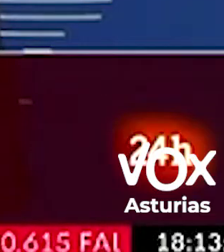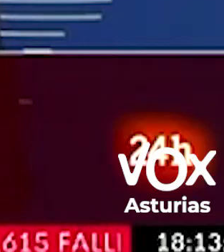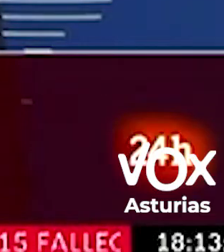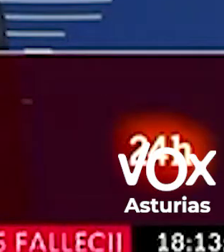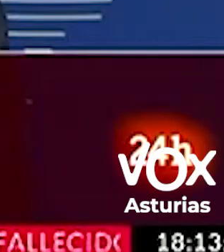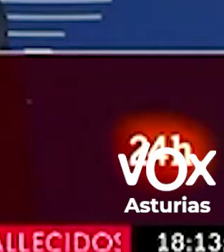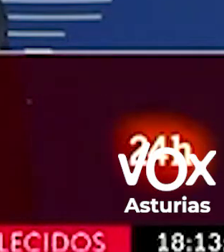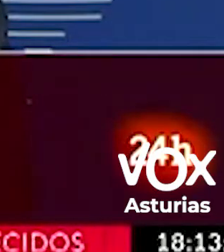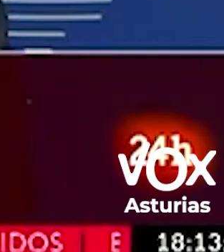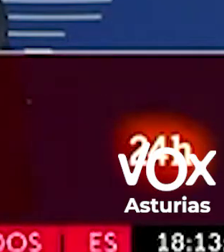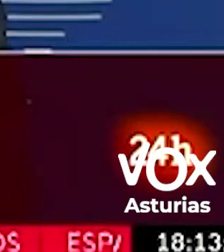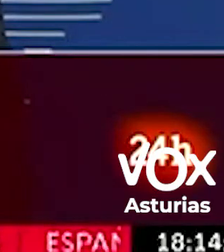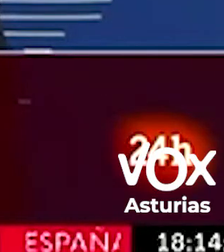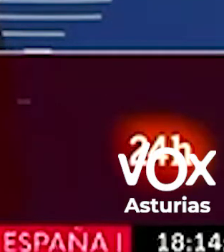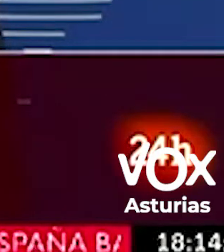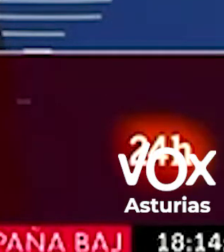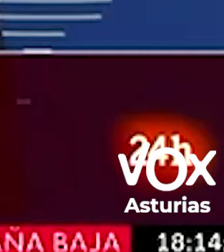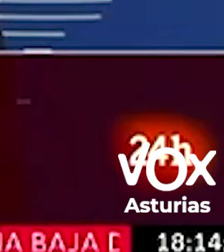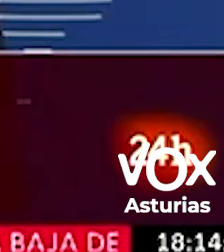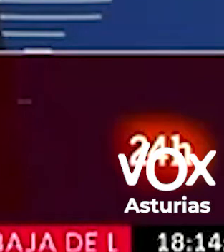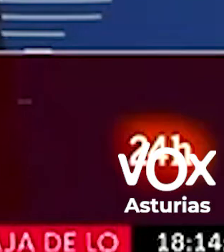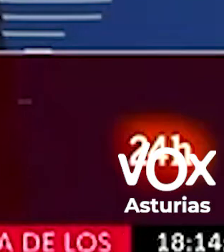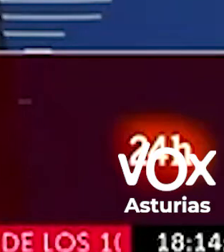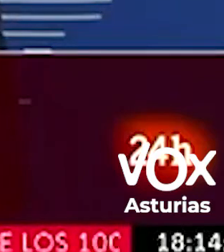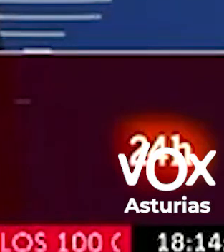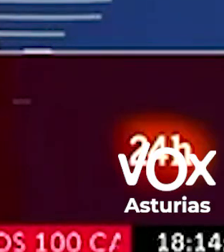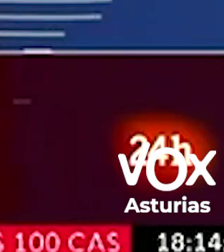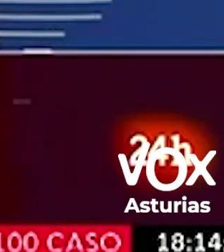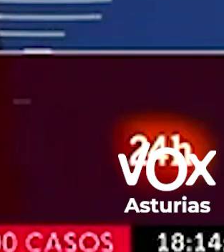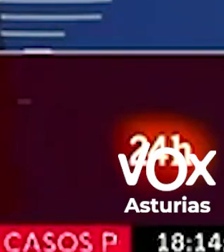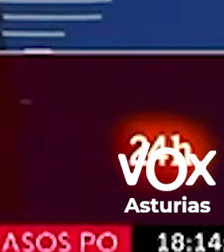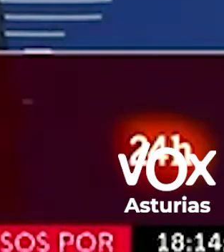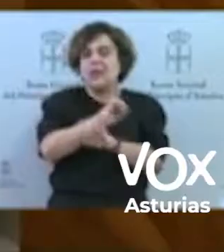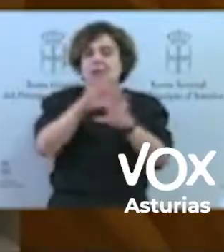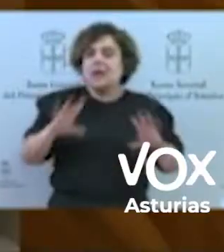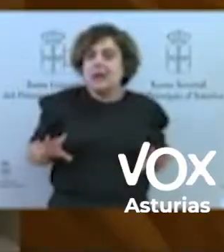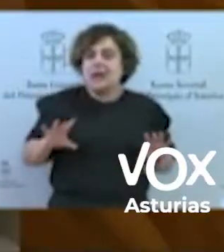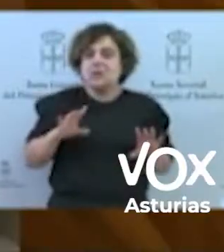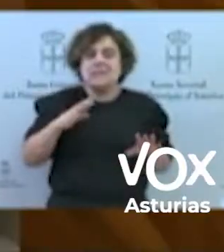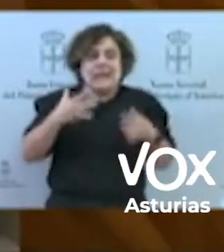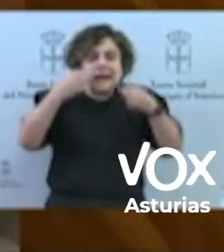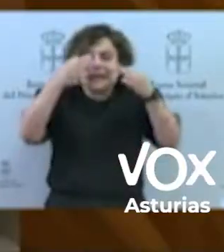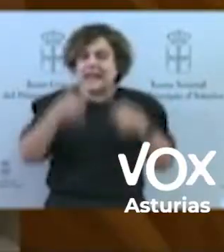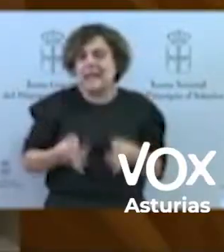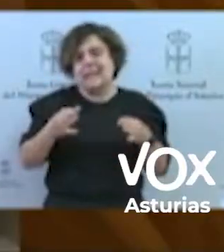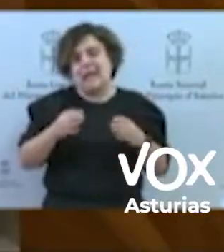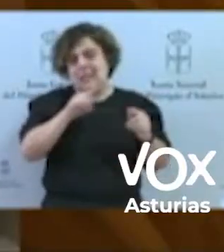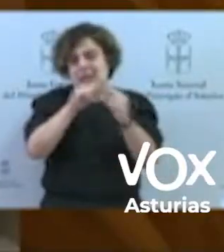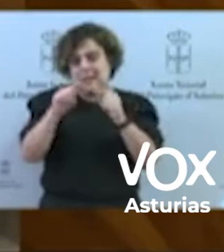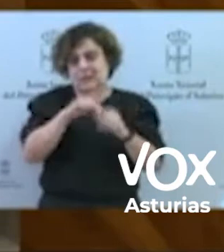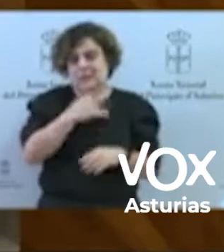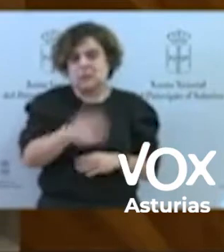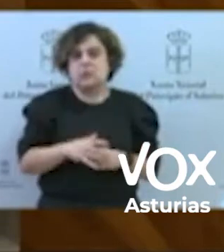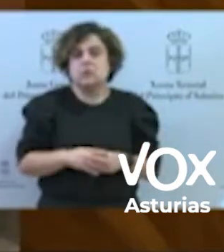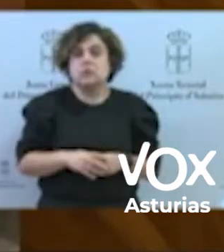tenemos que reparar ese dolor. Tenemos que reparar ese desgarro emocional que sufrió la sociedad catalana. Creo, y lo creo verdaderamente, que